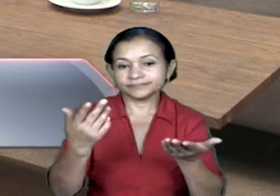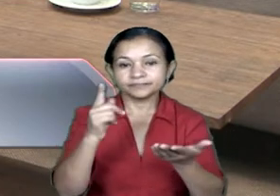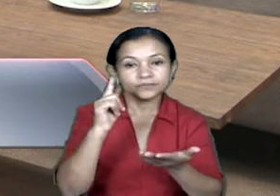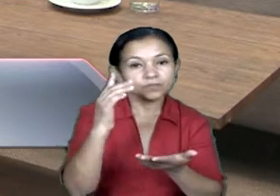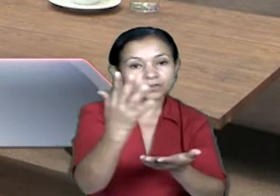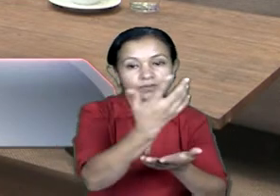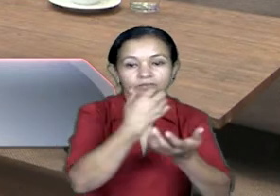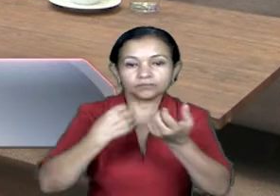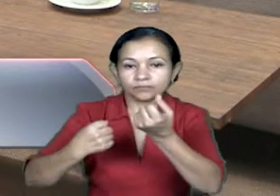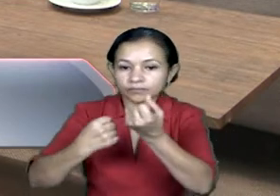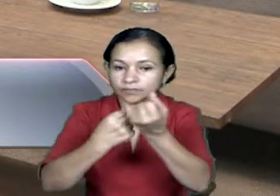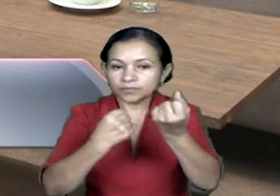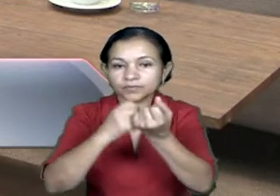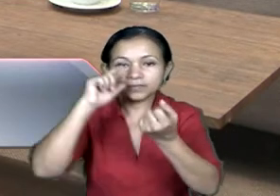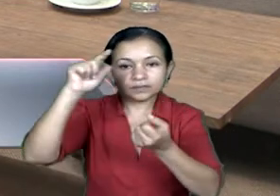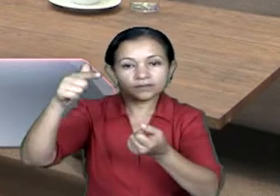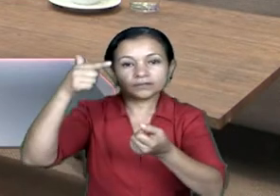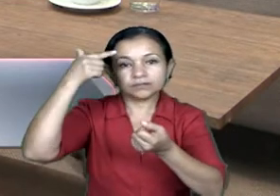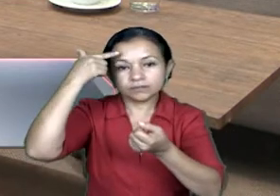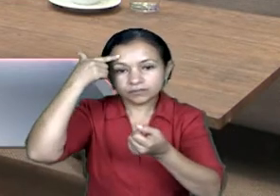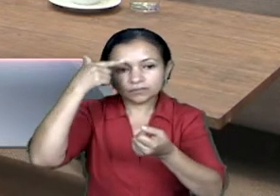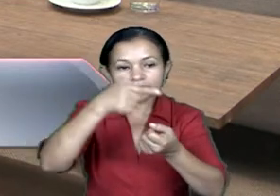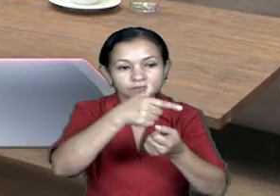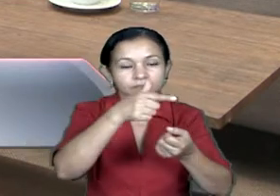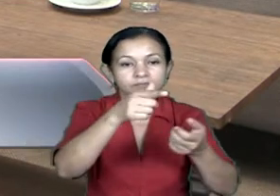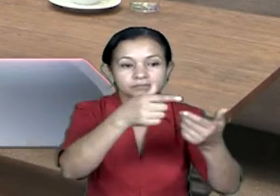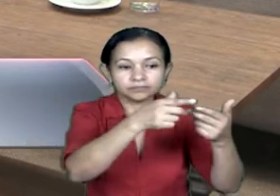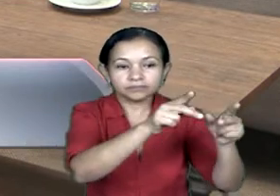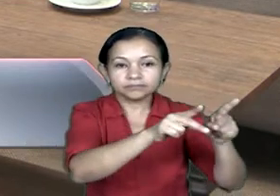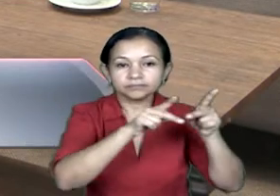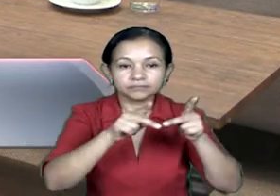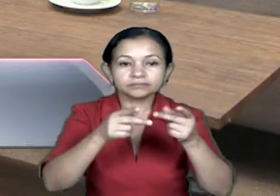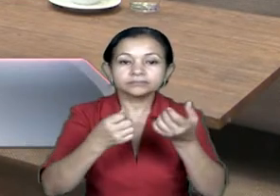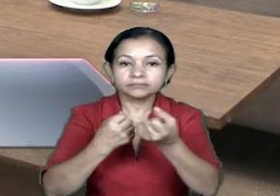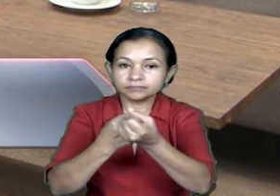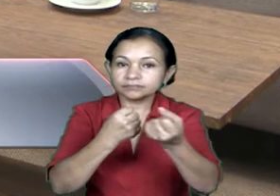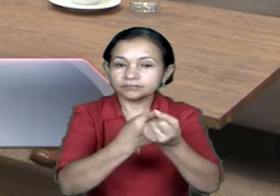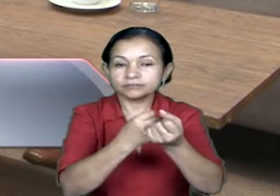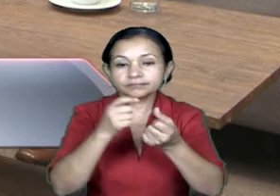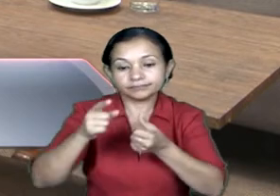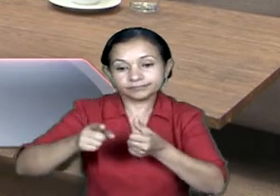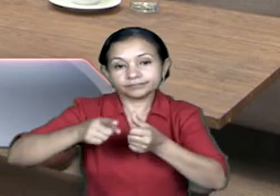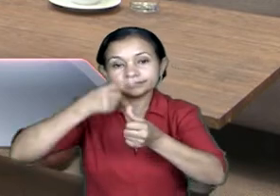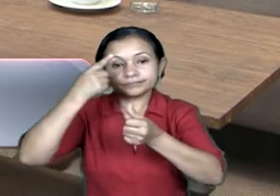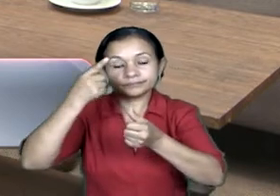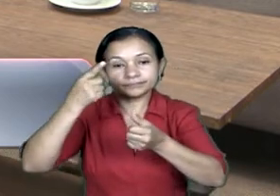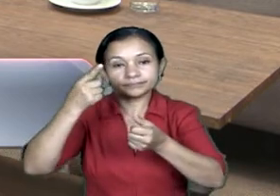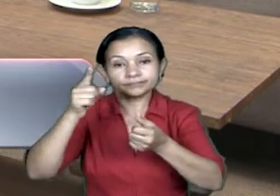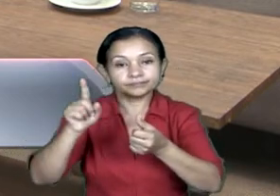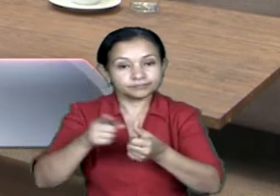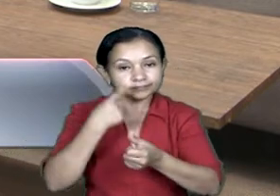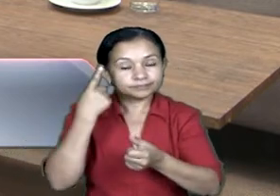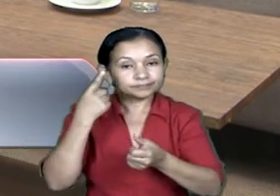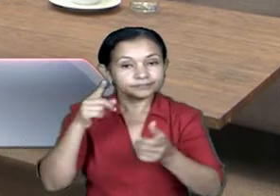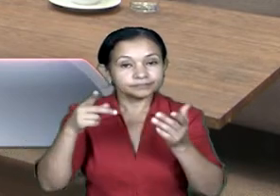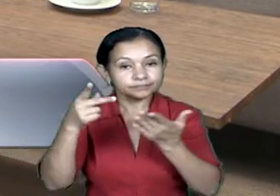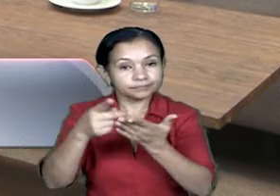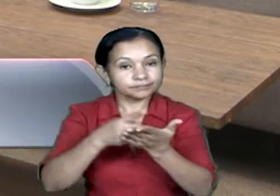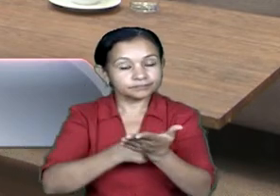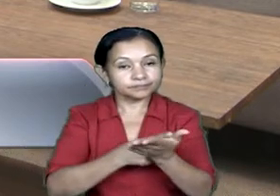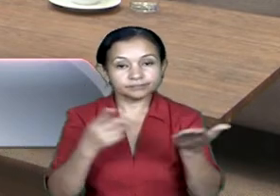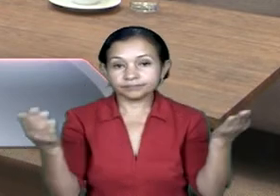apoyo, ¿no? Tanto de gobierno, también del sector privado. Sí. Y primero es el proyecto de